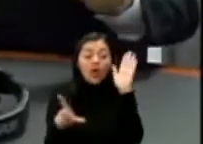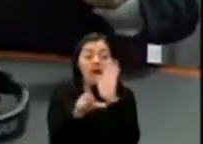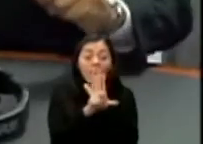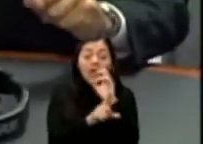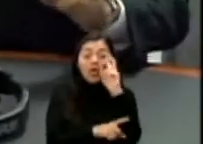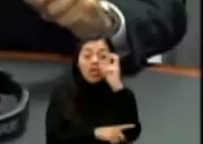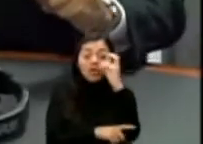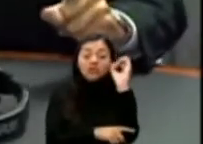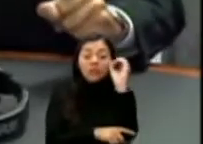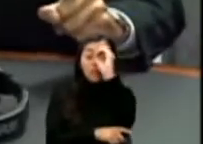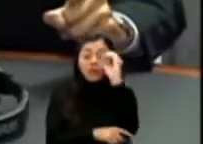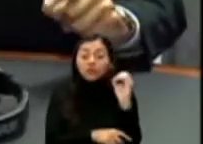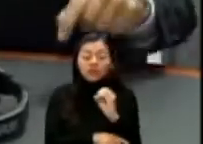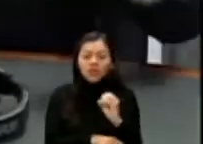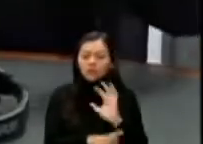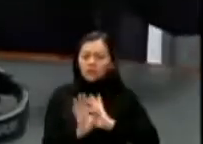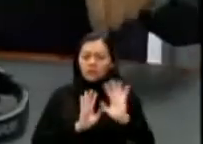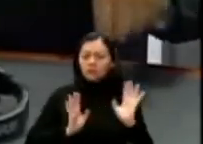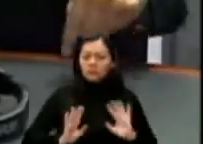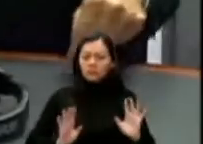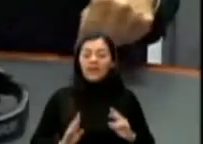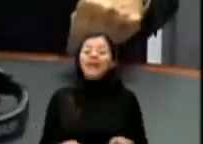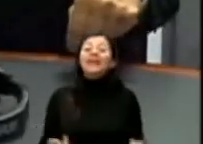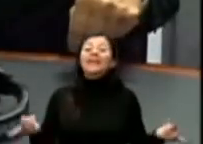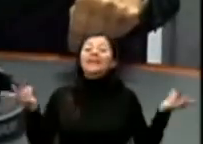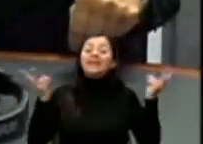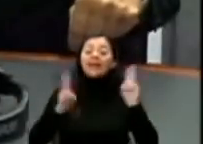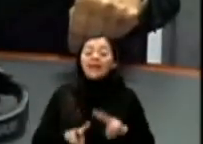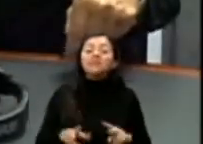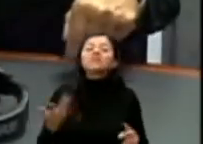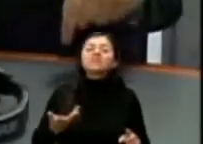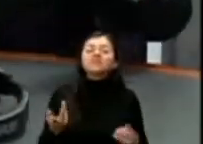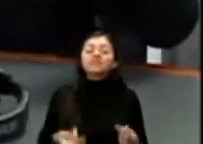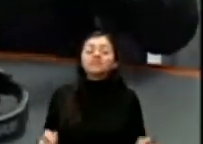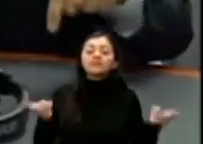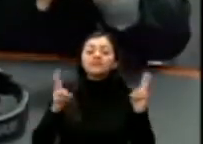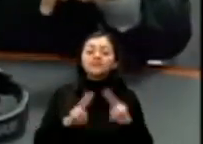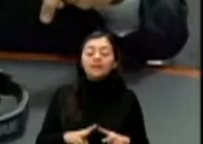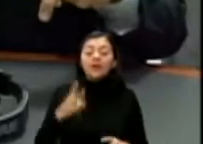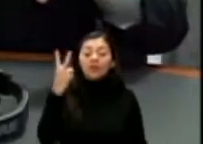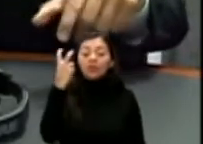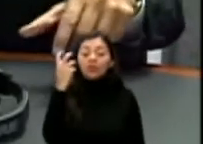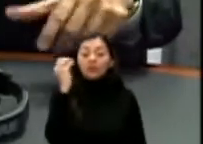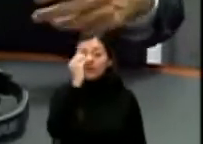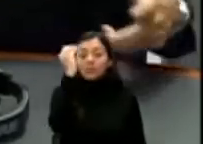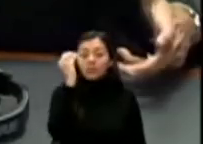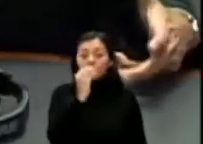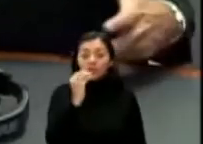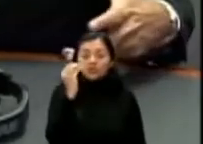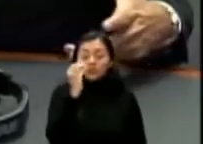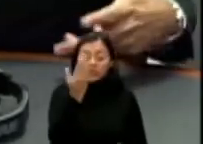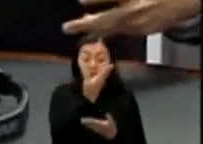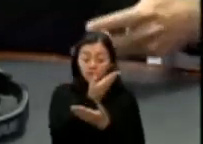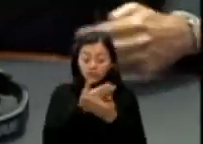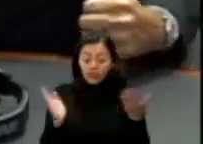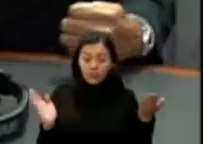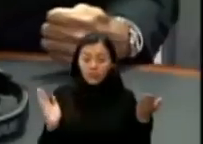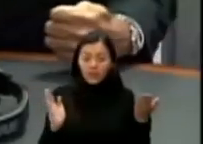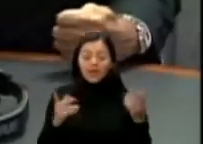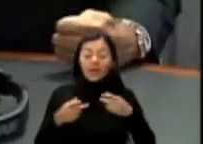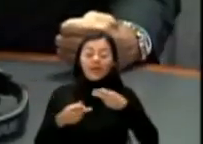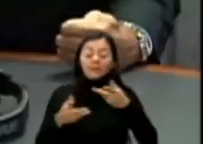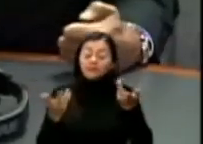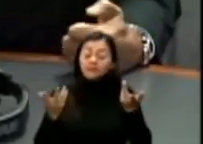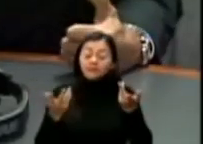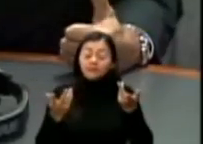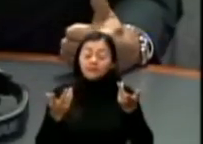de los excedentes de las empresas privadas sino también el 12% del excedente aunque la una empresa pública no no